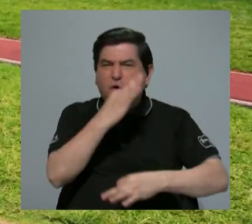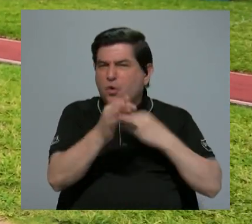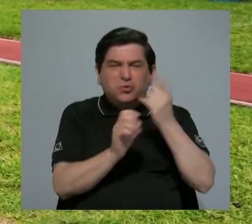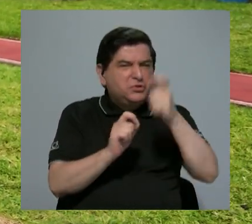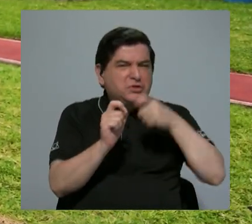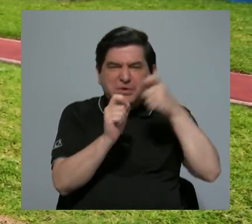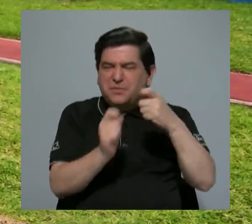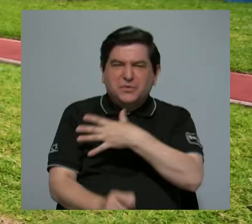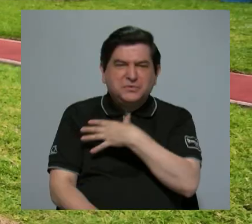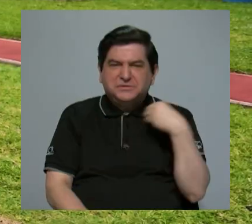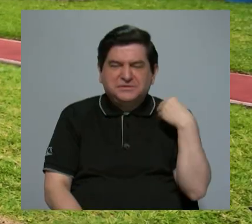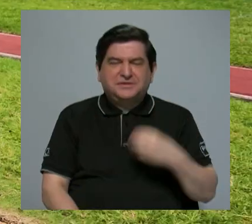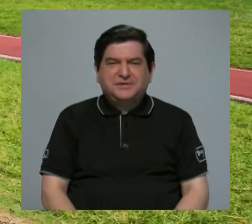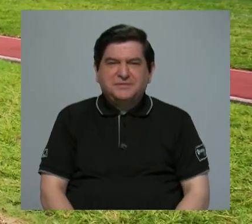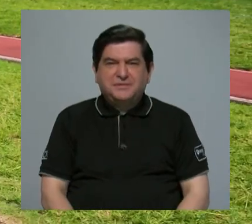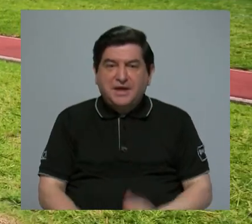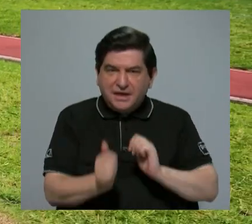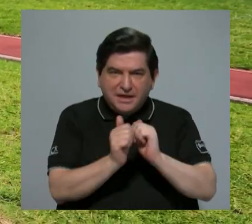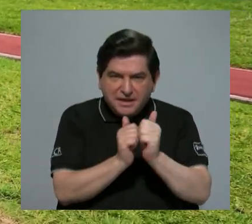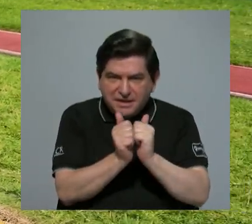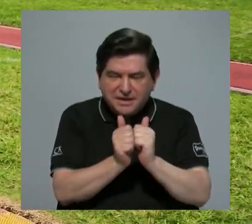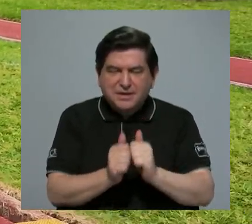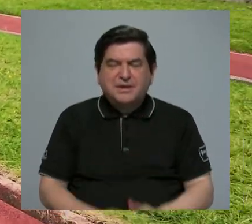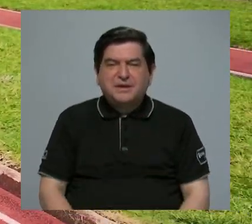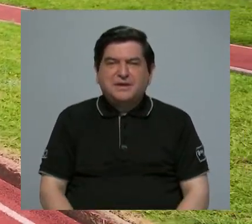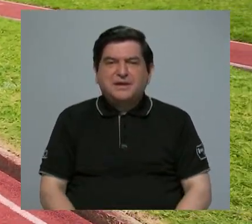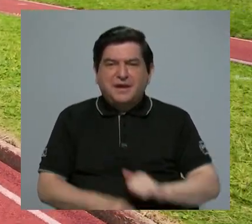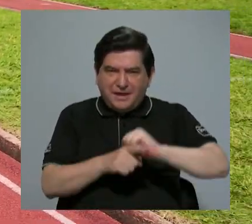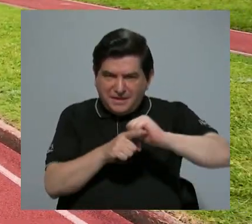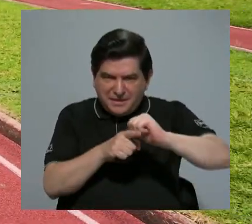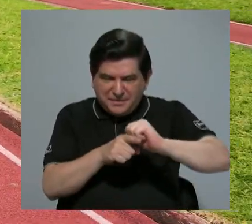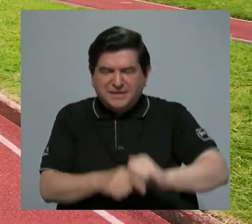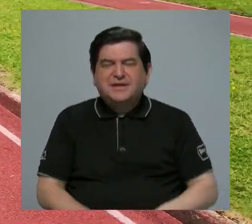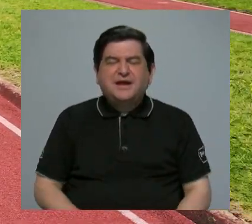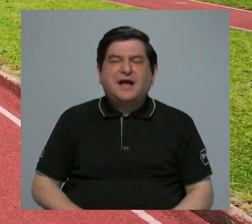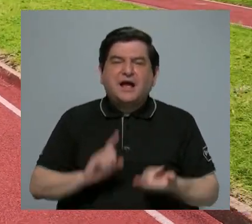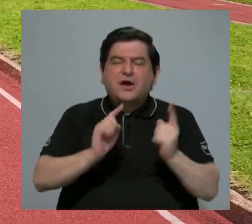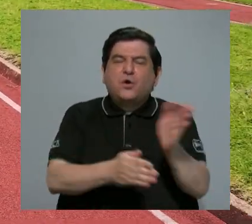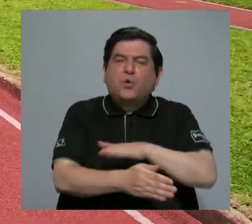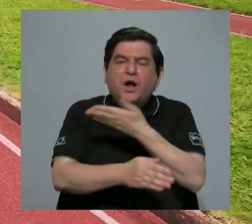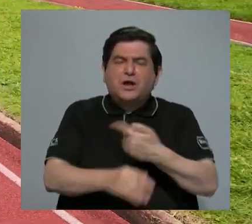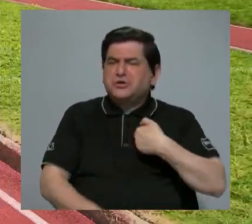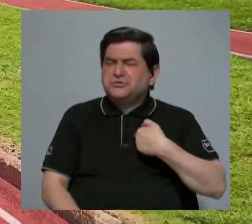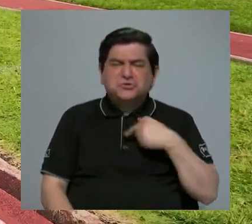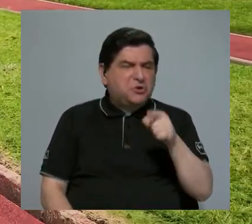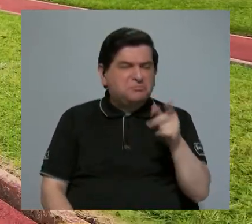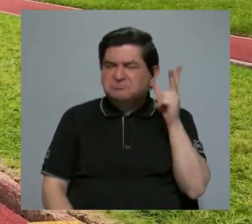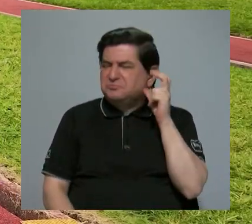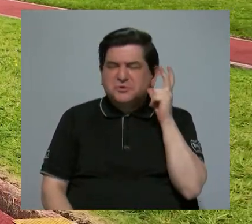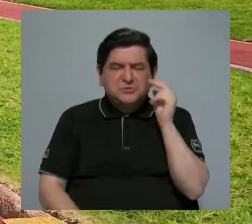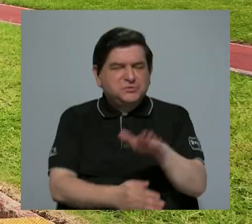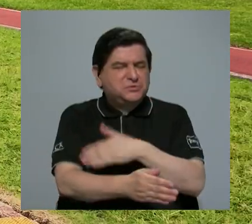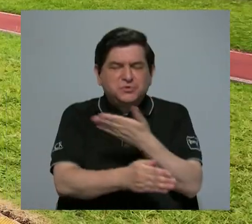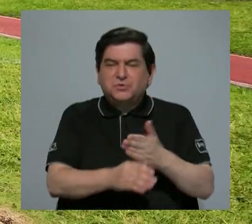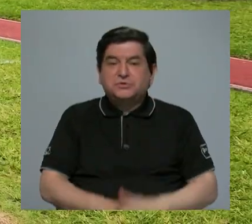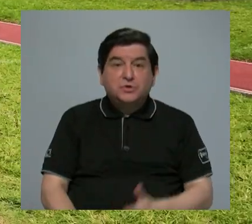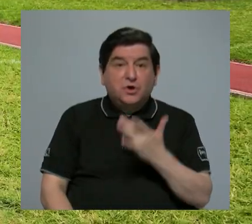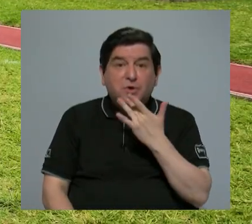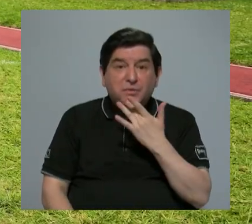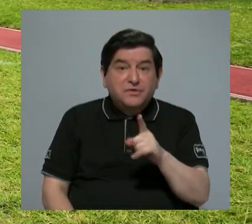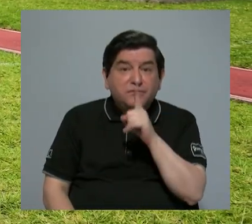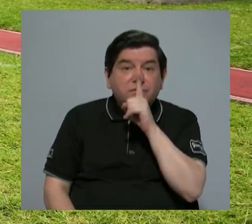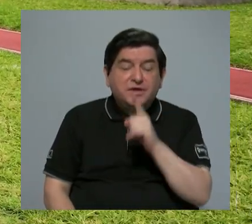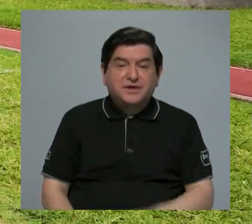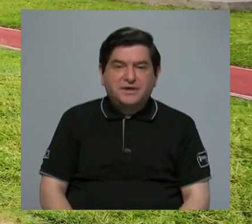en específico. ¿Y para entrenar? ¿Qué escucha para entrenar? Vieras que casi no escucho música para entrenar. ¿Prefiere el